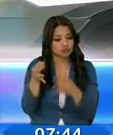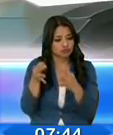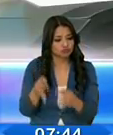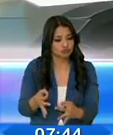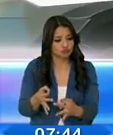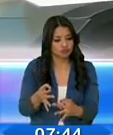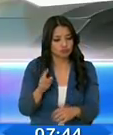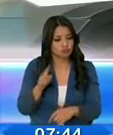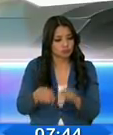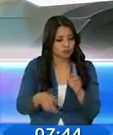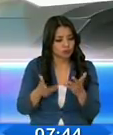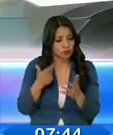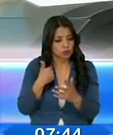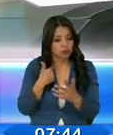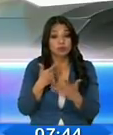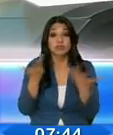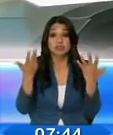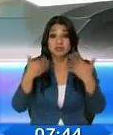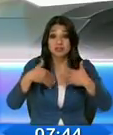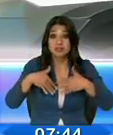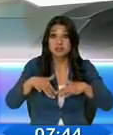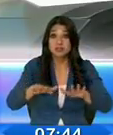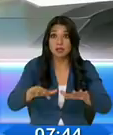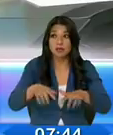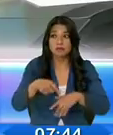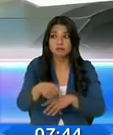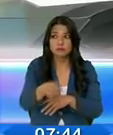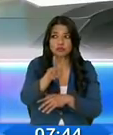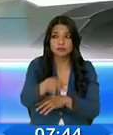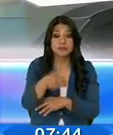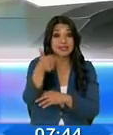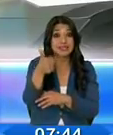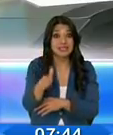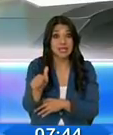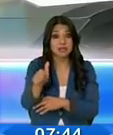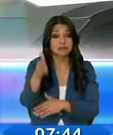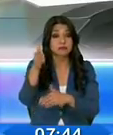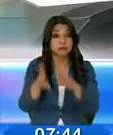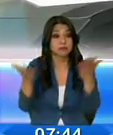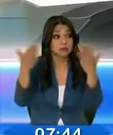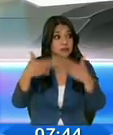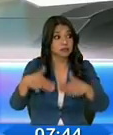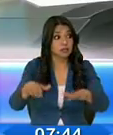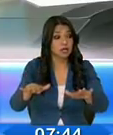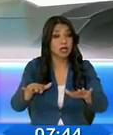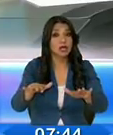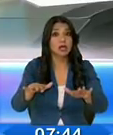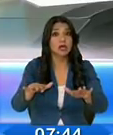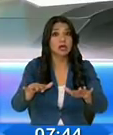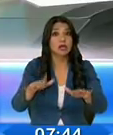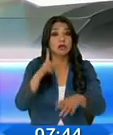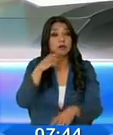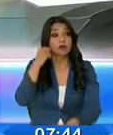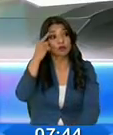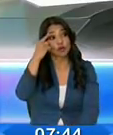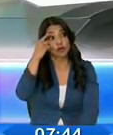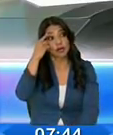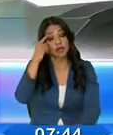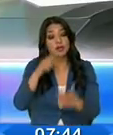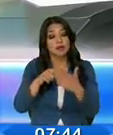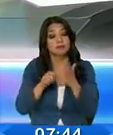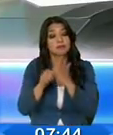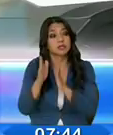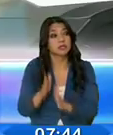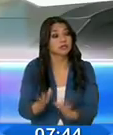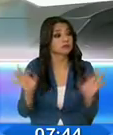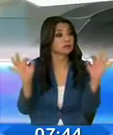el dato de la persona, ya cuando en el año 2010 se declaró la caducidad, digo, Correa y el ministro de Energía